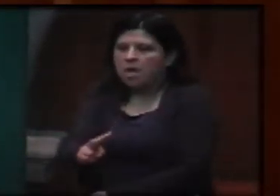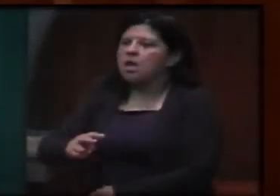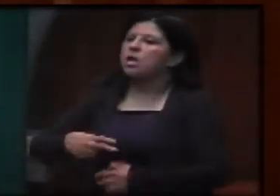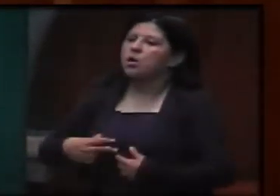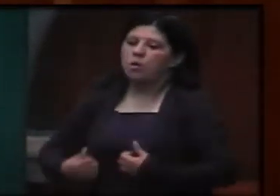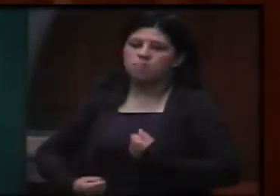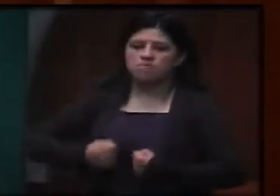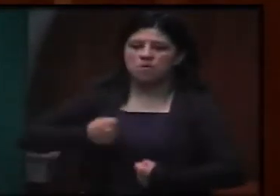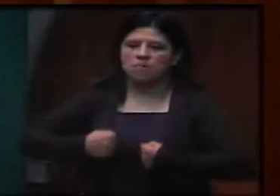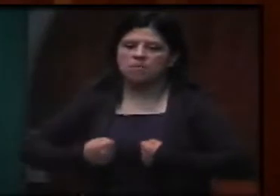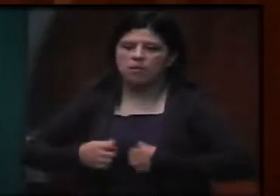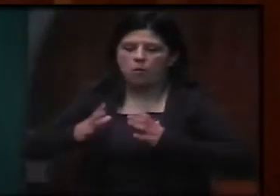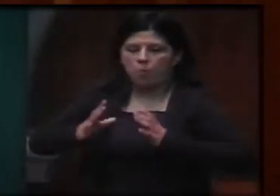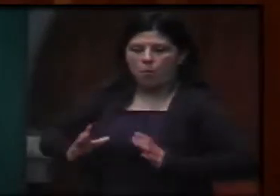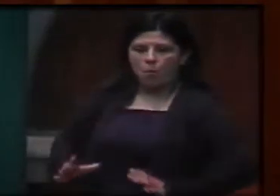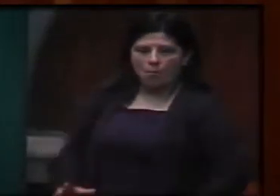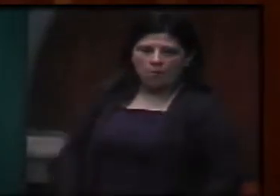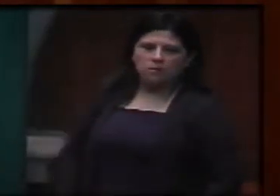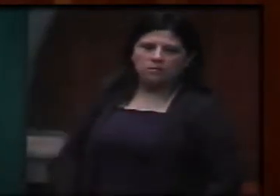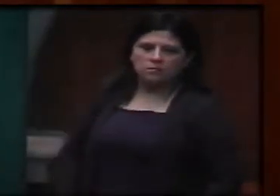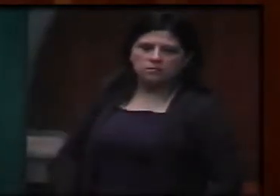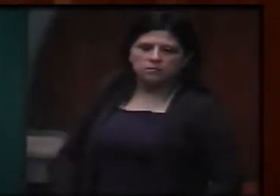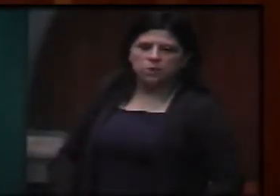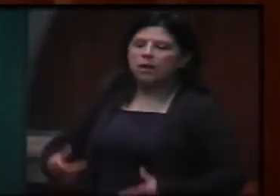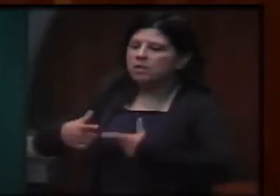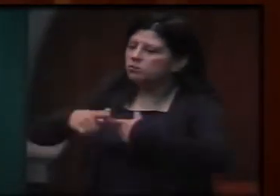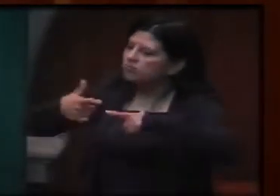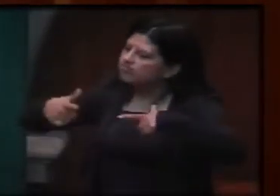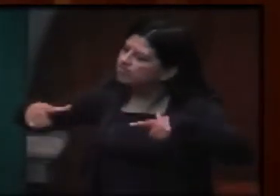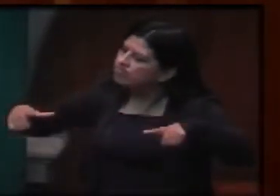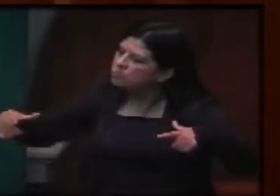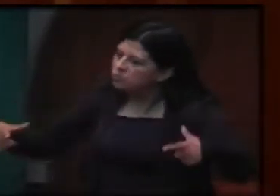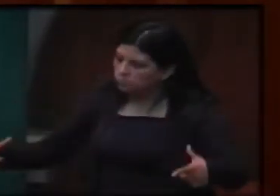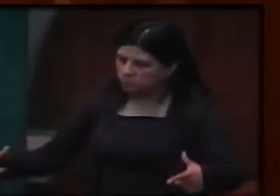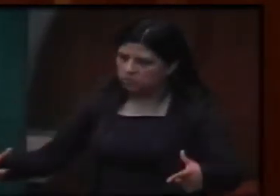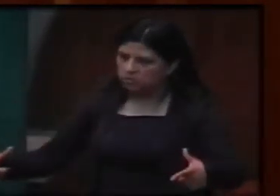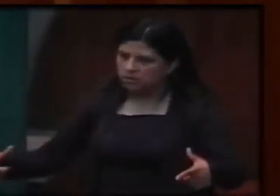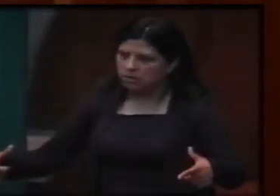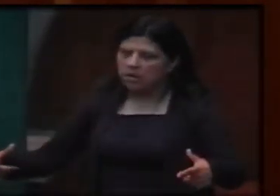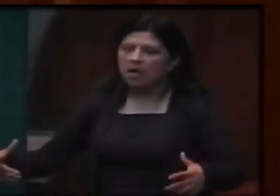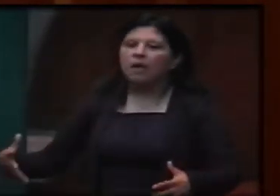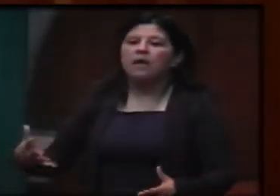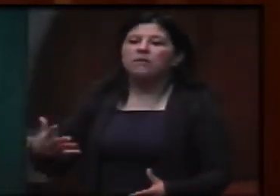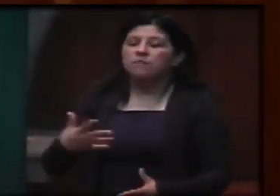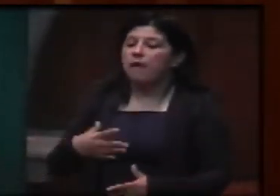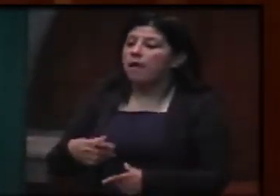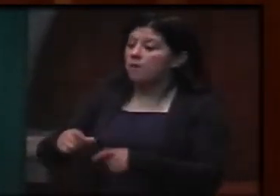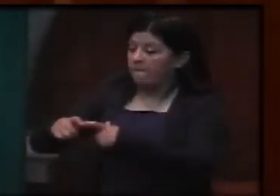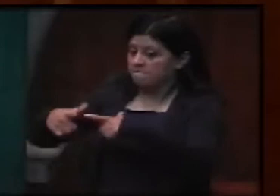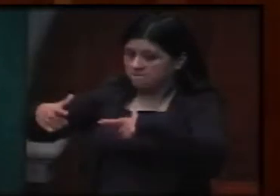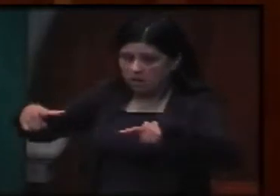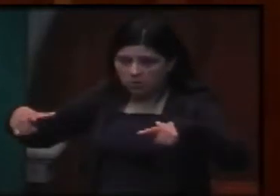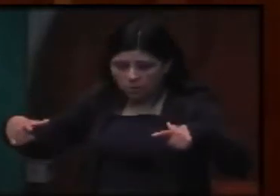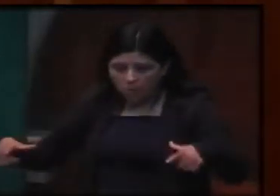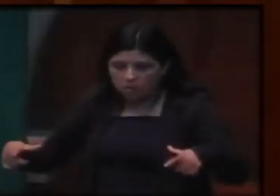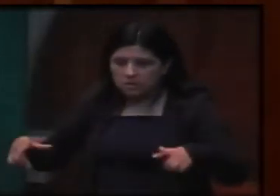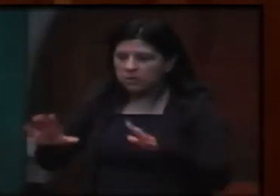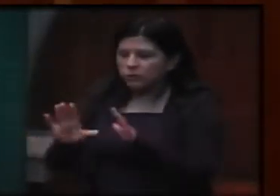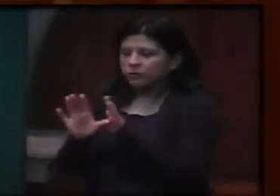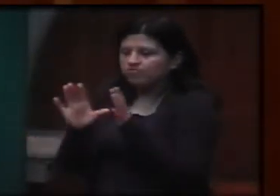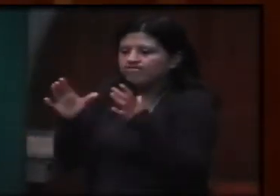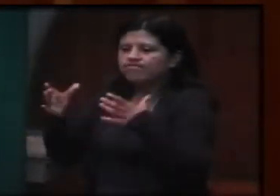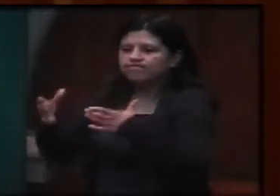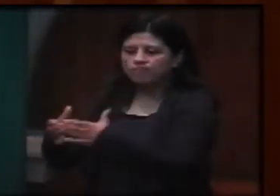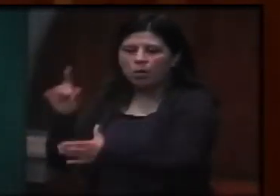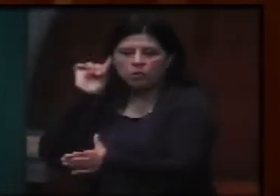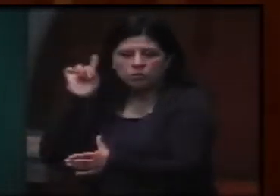corporal. Dotados de función lingüística, forma parte del patrimonio lingüístico de dicha comunidad y es